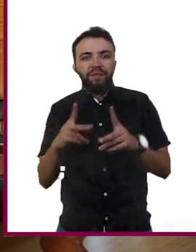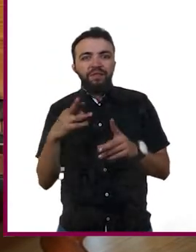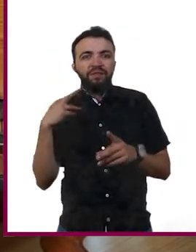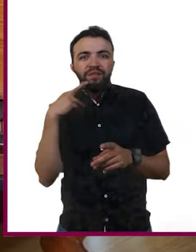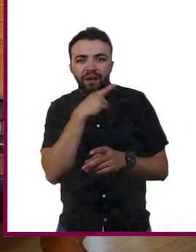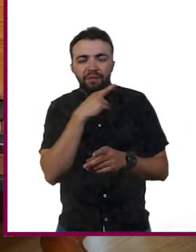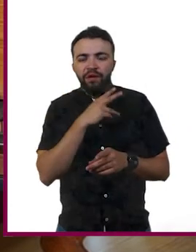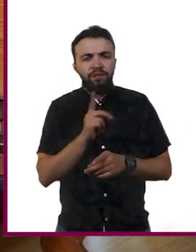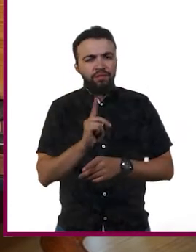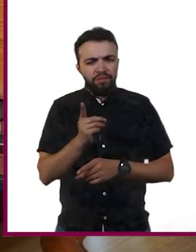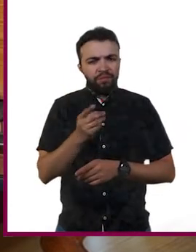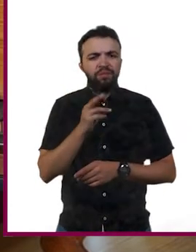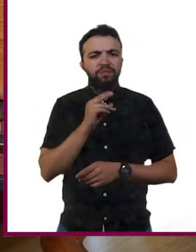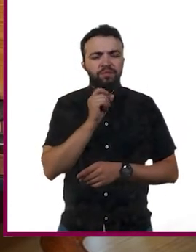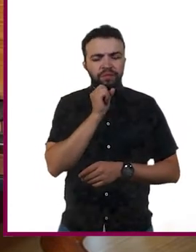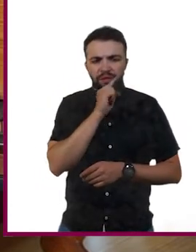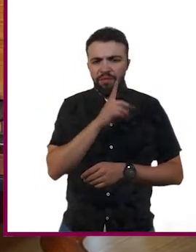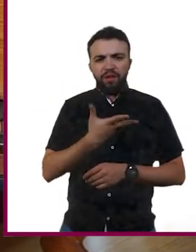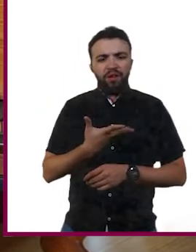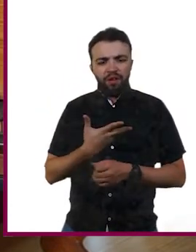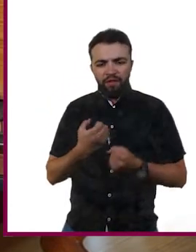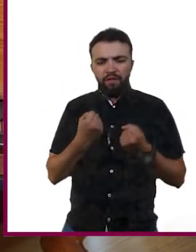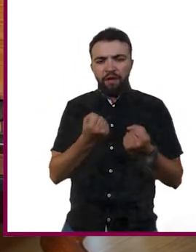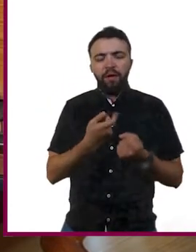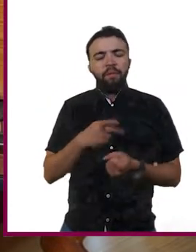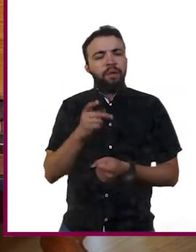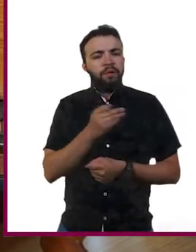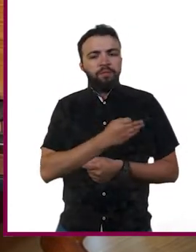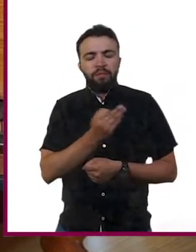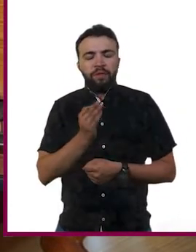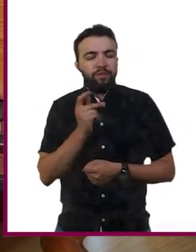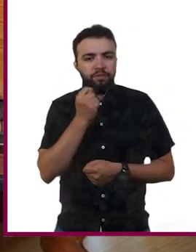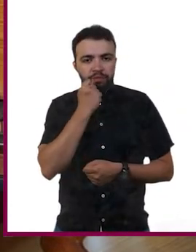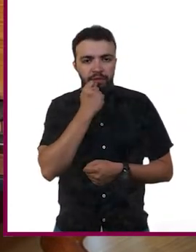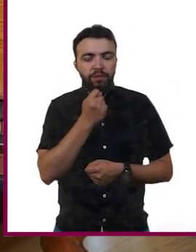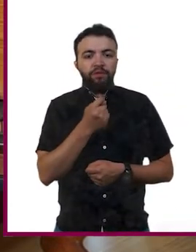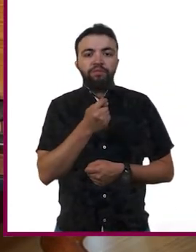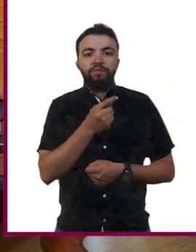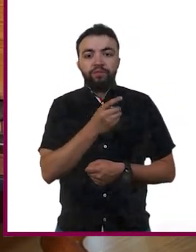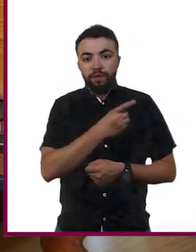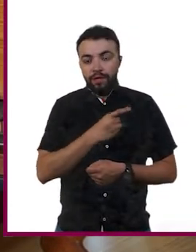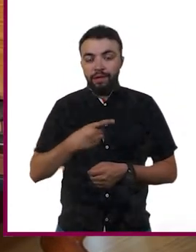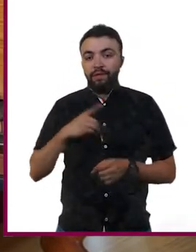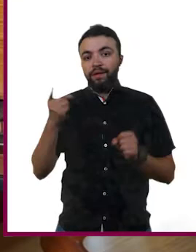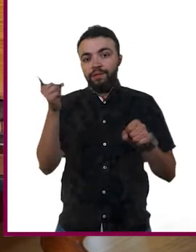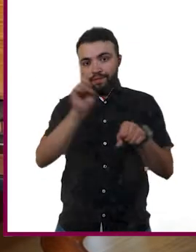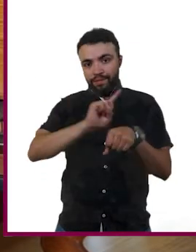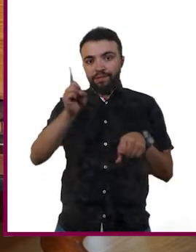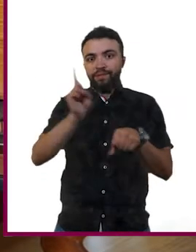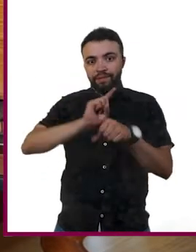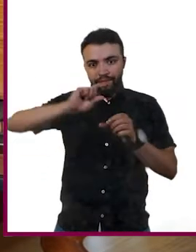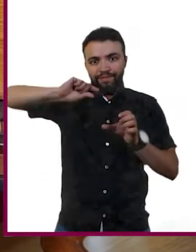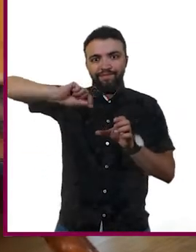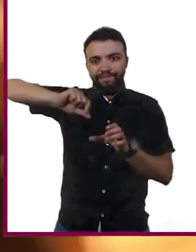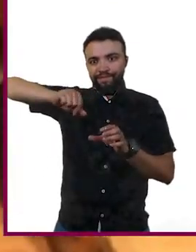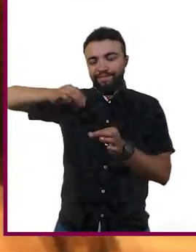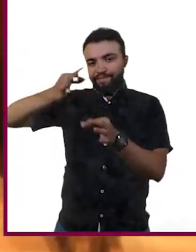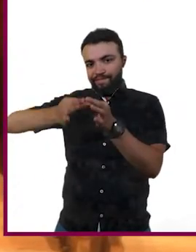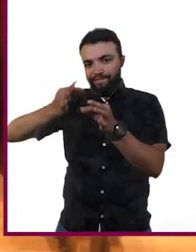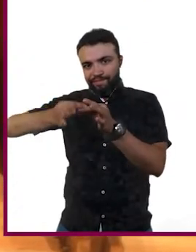aguantan. Pero bueno, eso sí, hay que afinarlos, digamos,